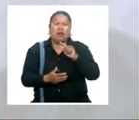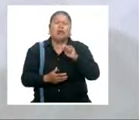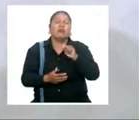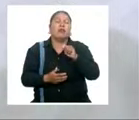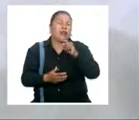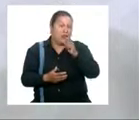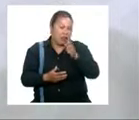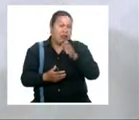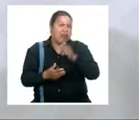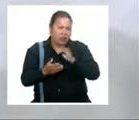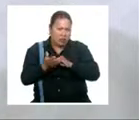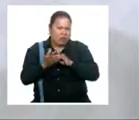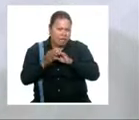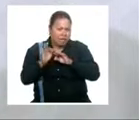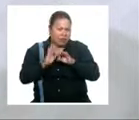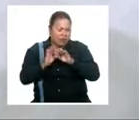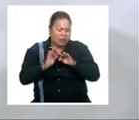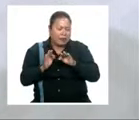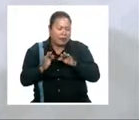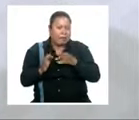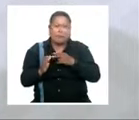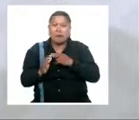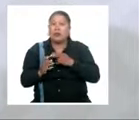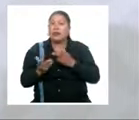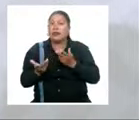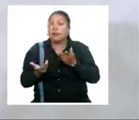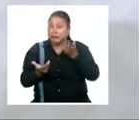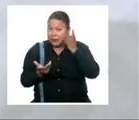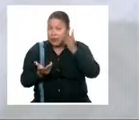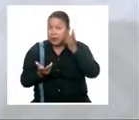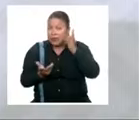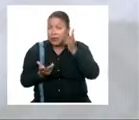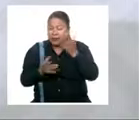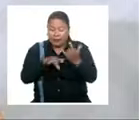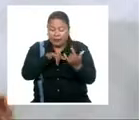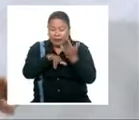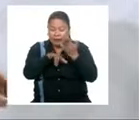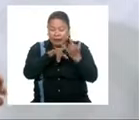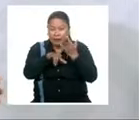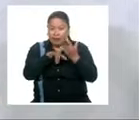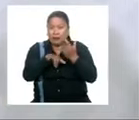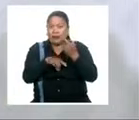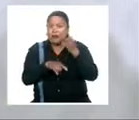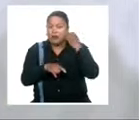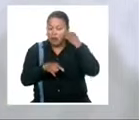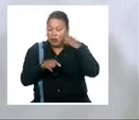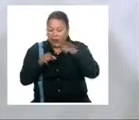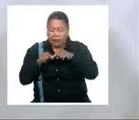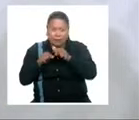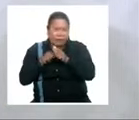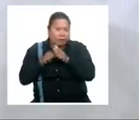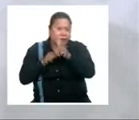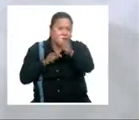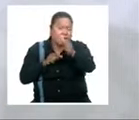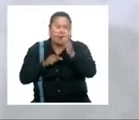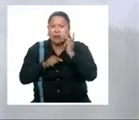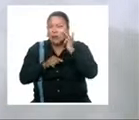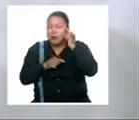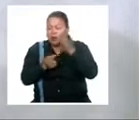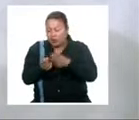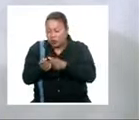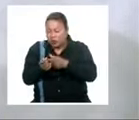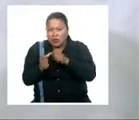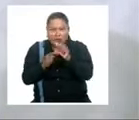trabajando esta parte. Nosotros queremos que la autopista de Oaxaca a Puerto Escondido y a